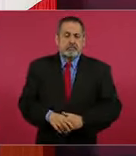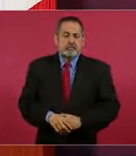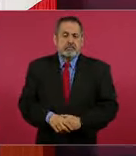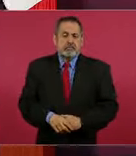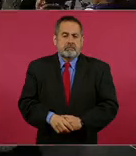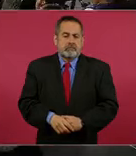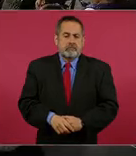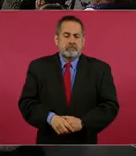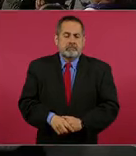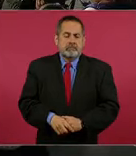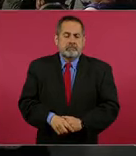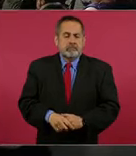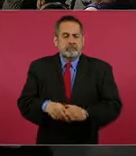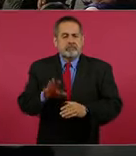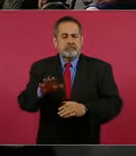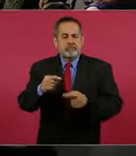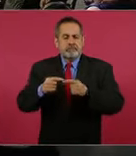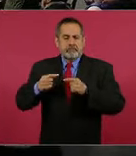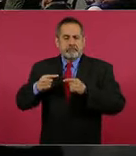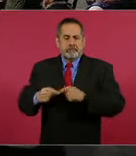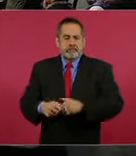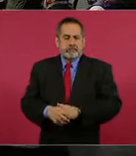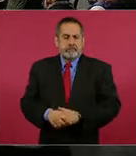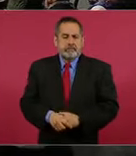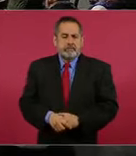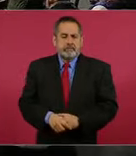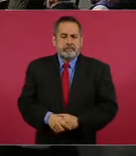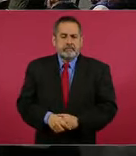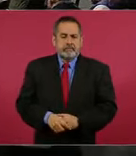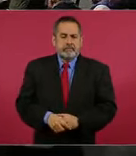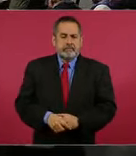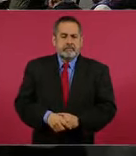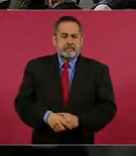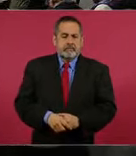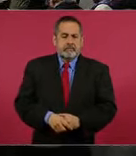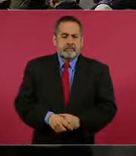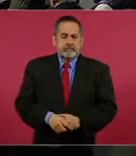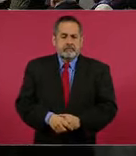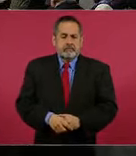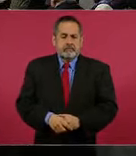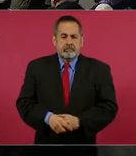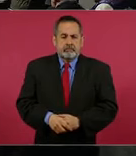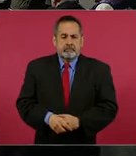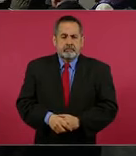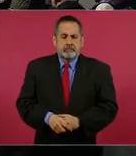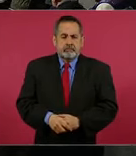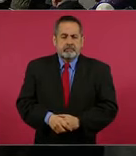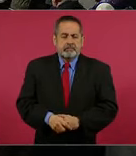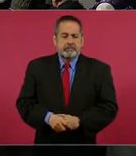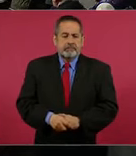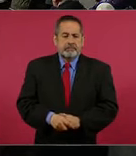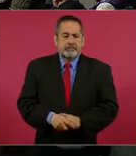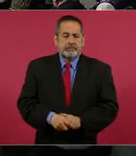A ver, regresa, a ver si se puede la imagen. Es la Riviera Maya.